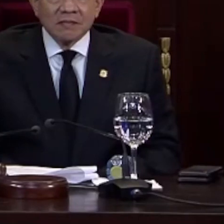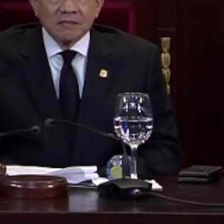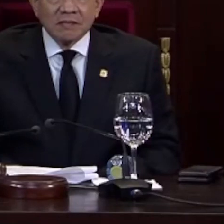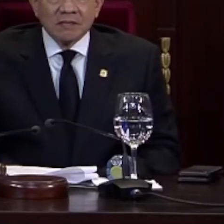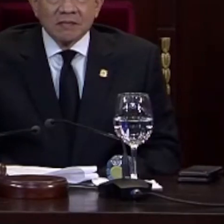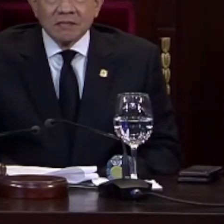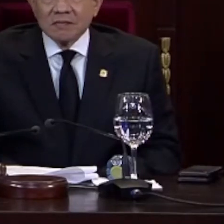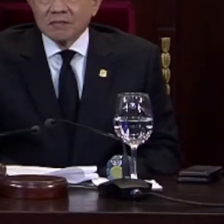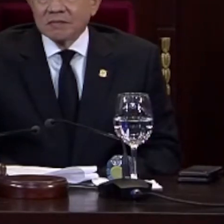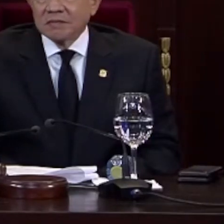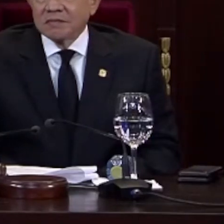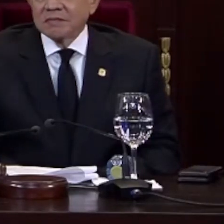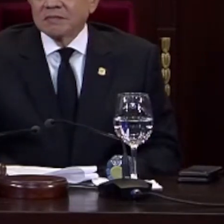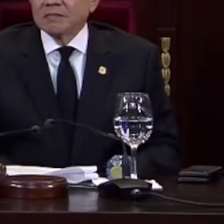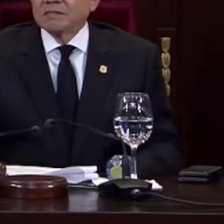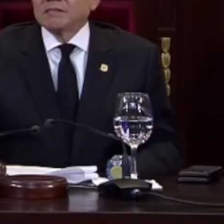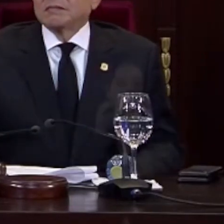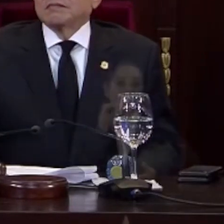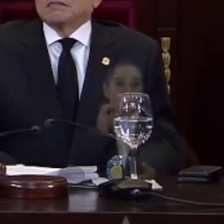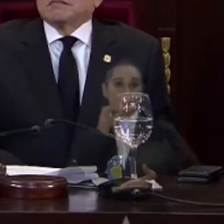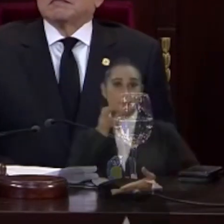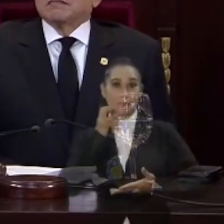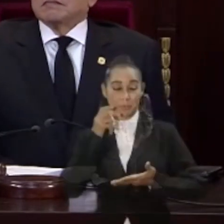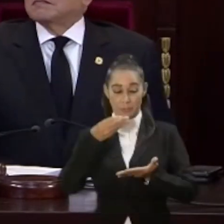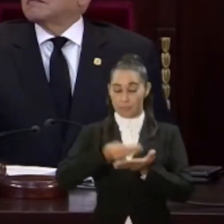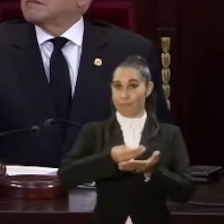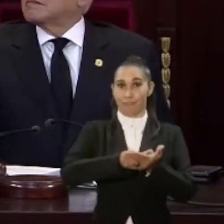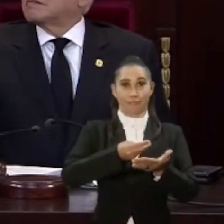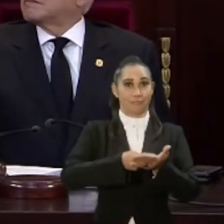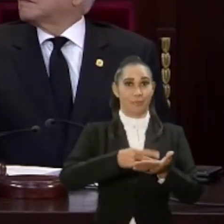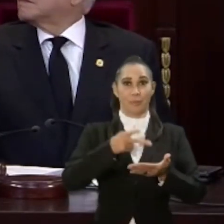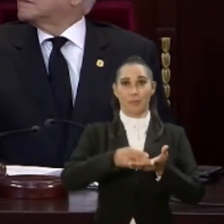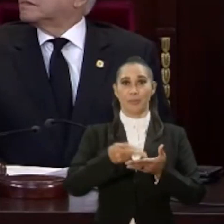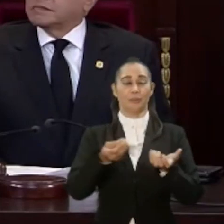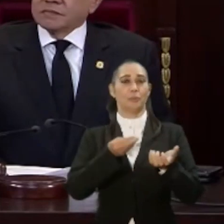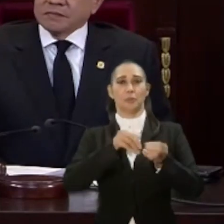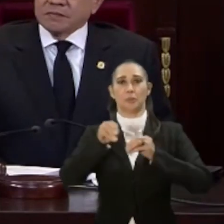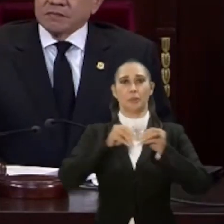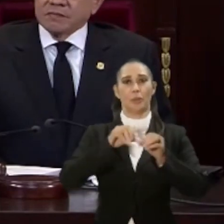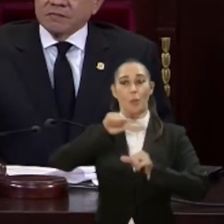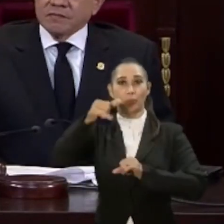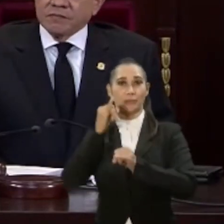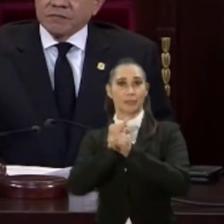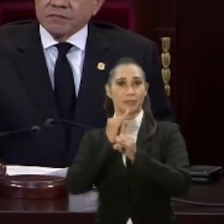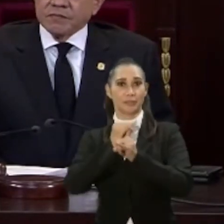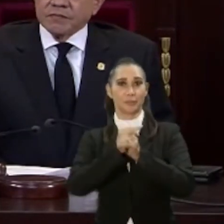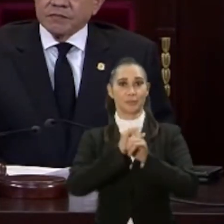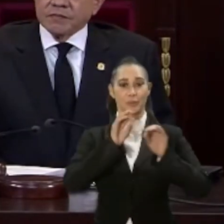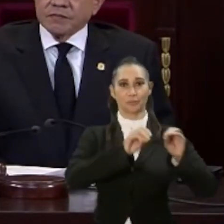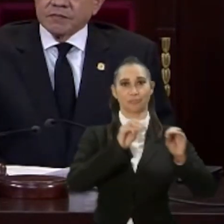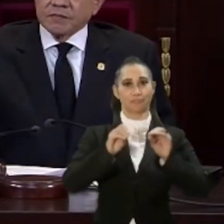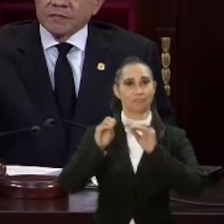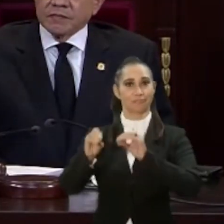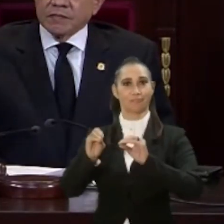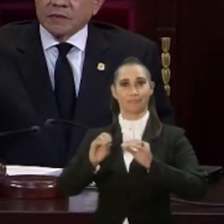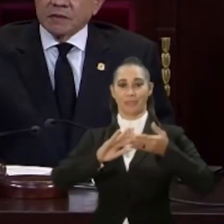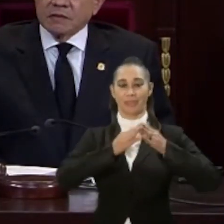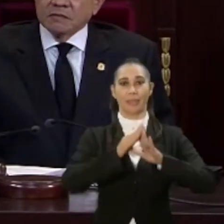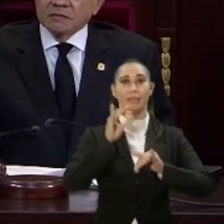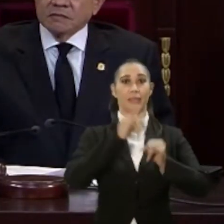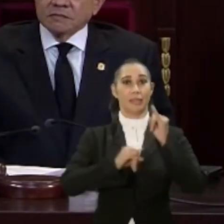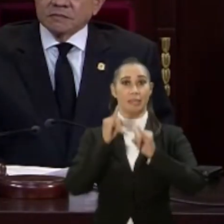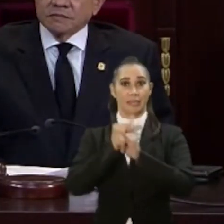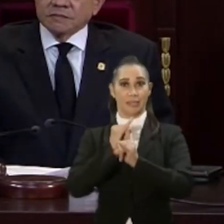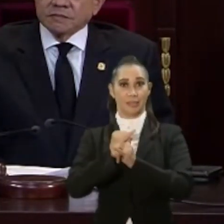gobierno. Muchas de estas becas con el mismo presupuesto y renegociando con las instituciones académicas, tanto locales como